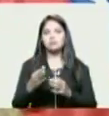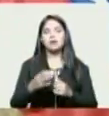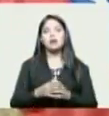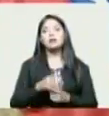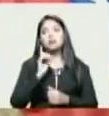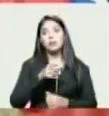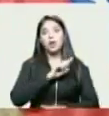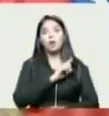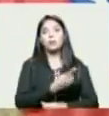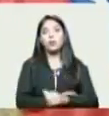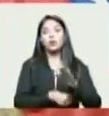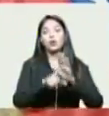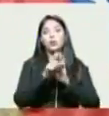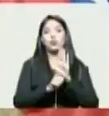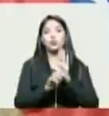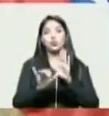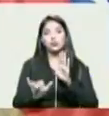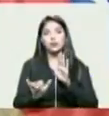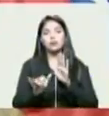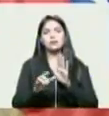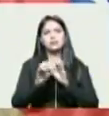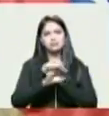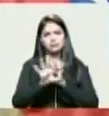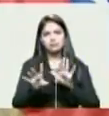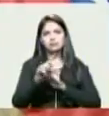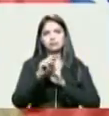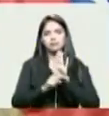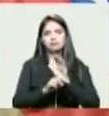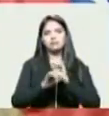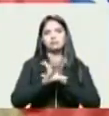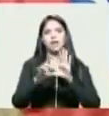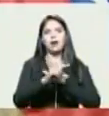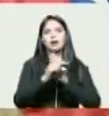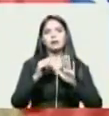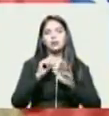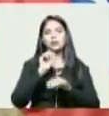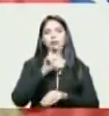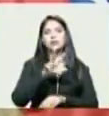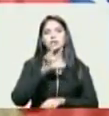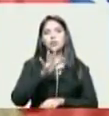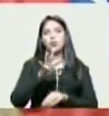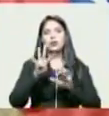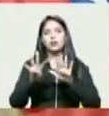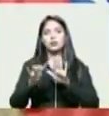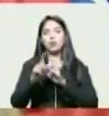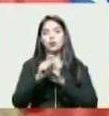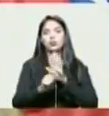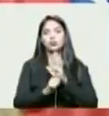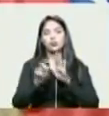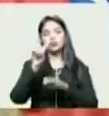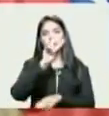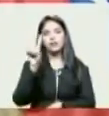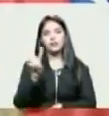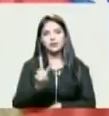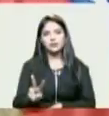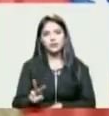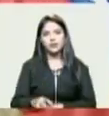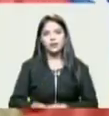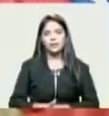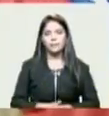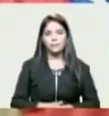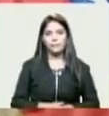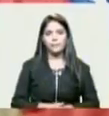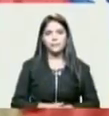el poder constituyente, tal como lo establece el artículo 349 de la Constitución de la República Bolivariana